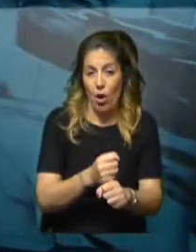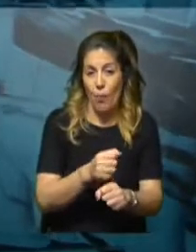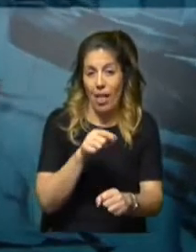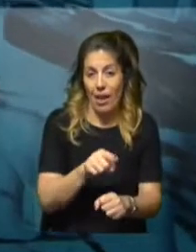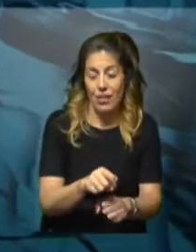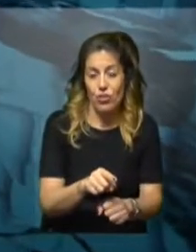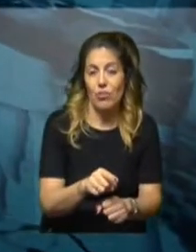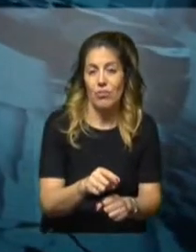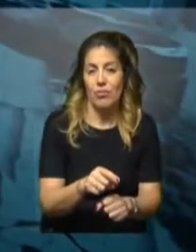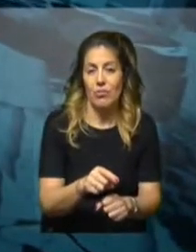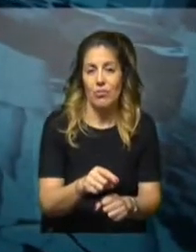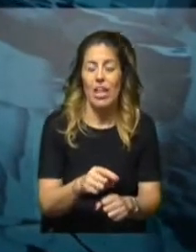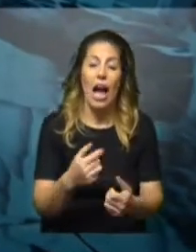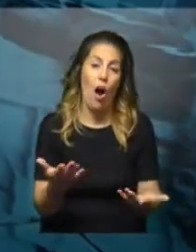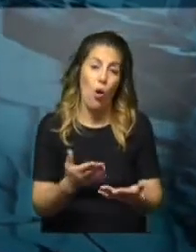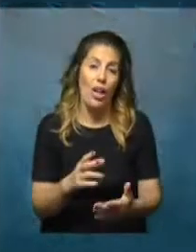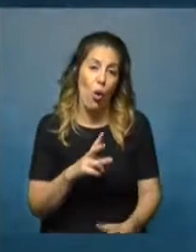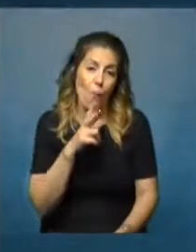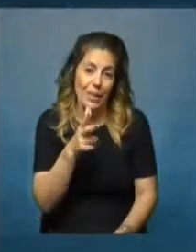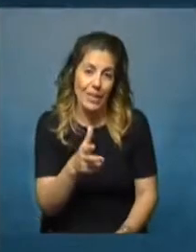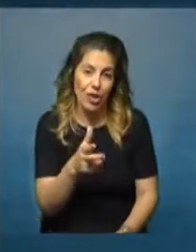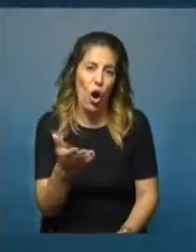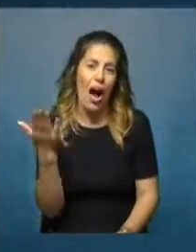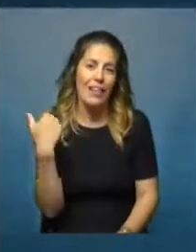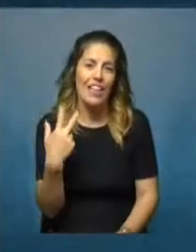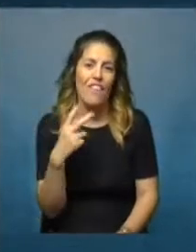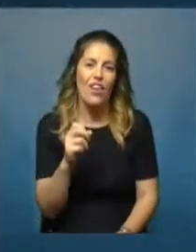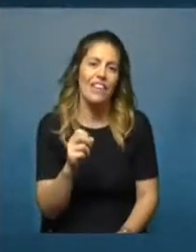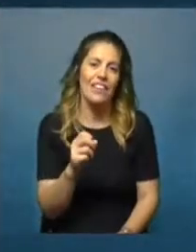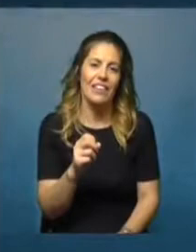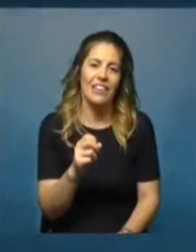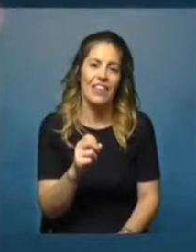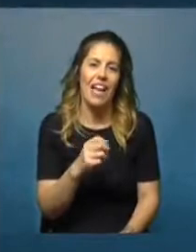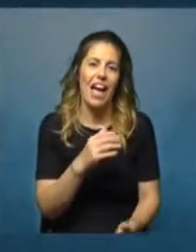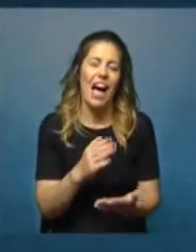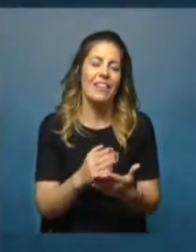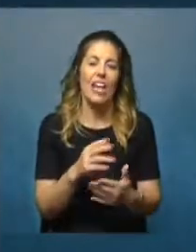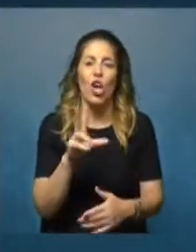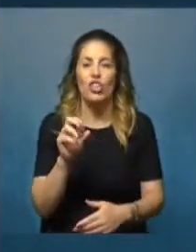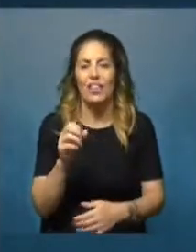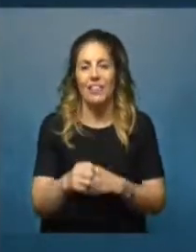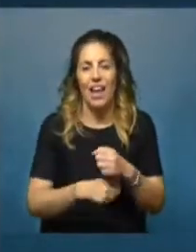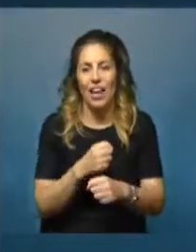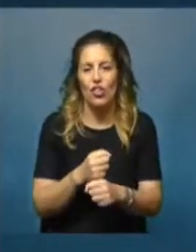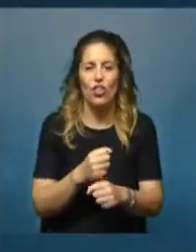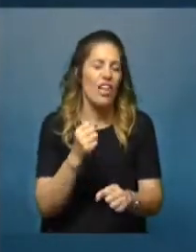Y eso con la con la maternidad antes cuando no se tenía 20 hasta los 30 no sé trabajaba igual 12 horas 14